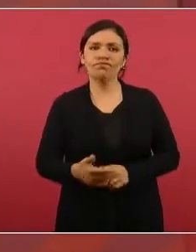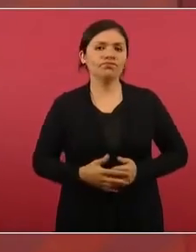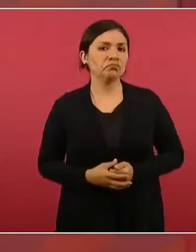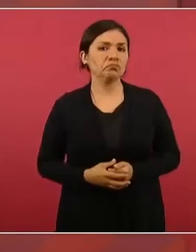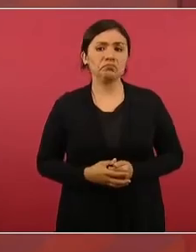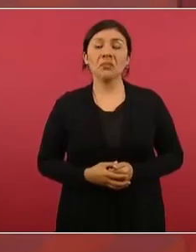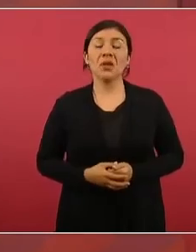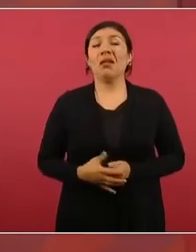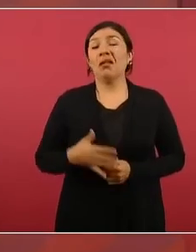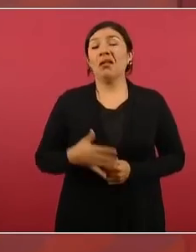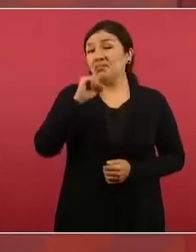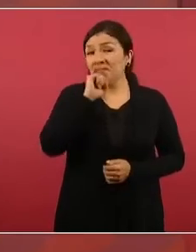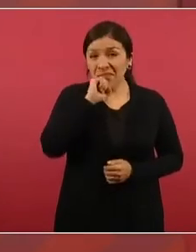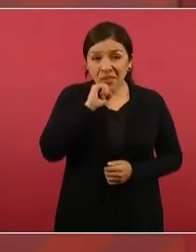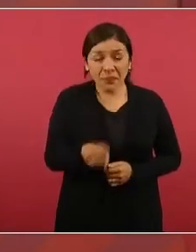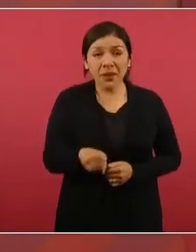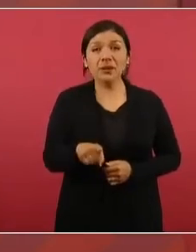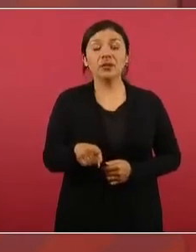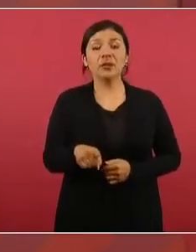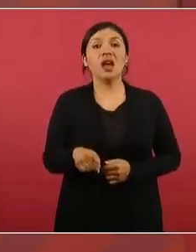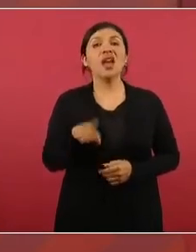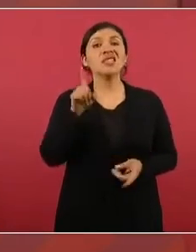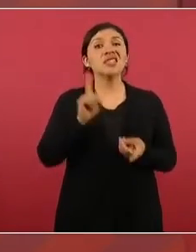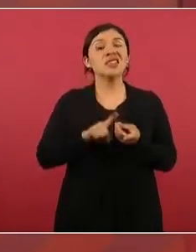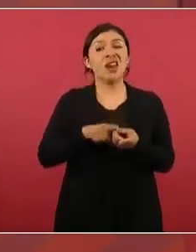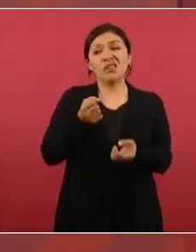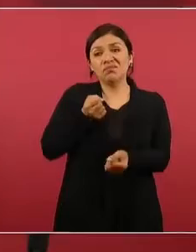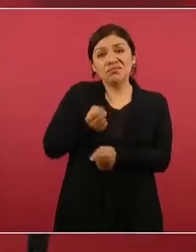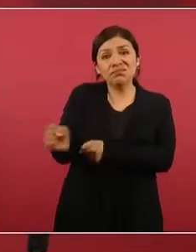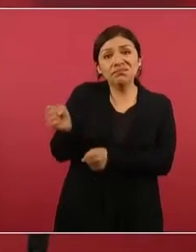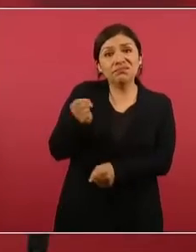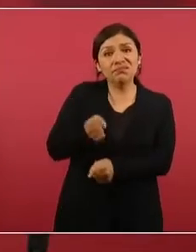Y mucho menos el que maltrate